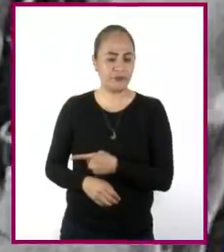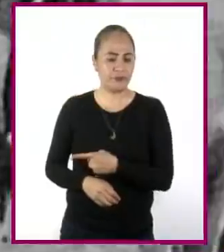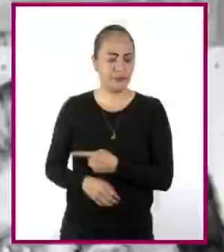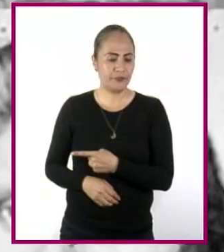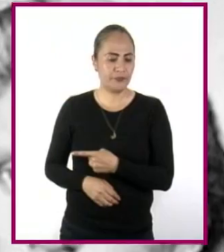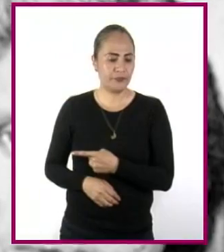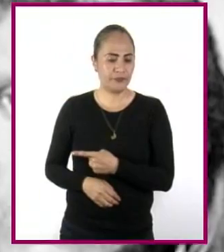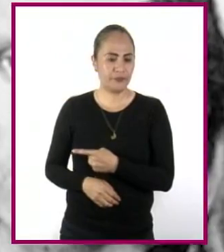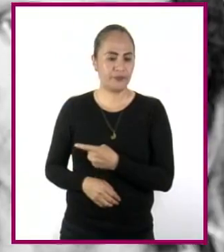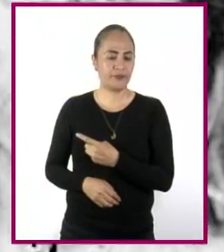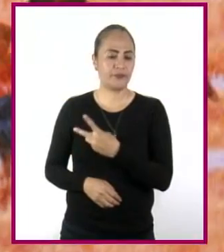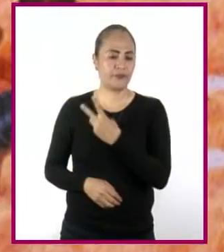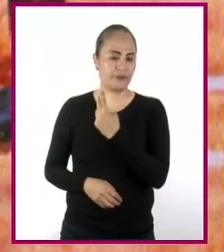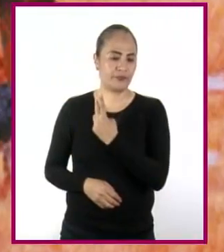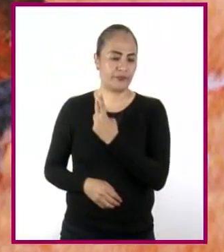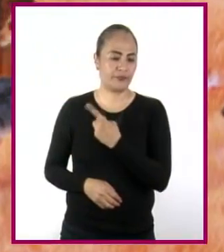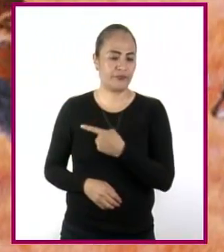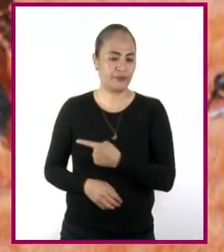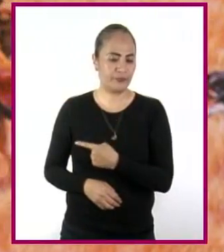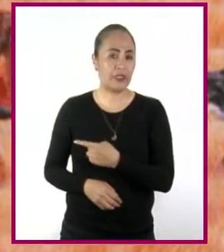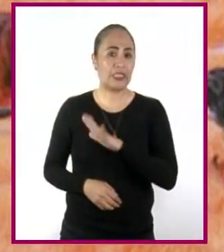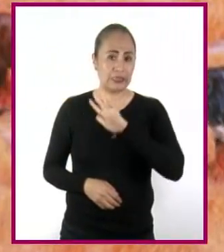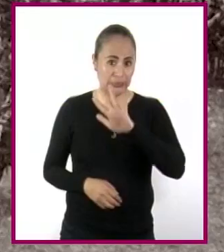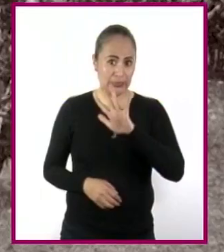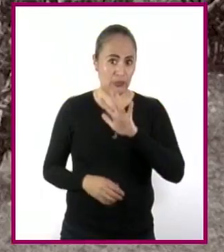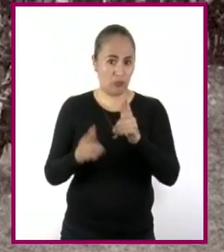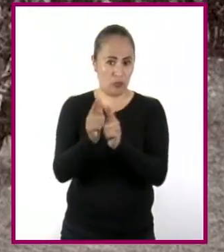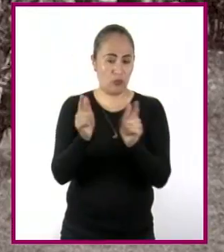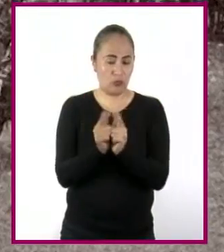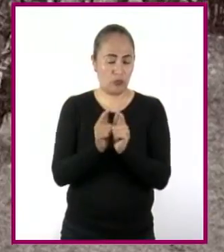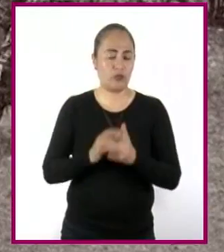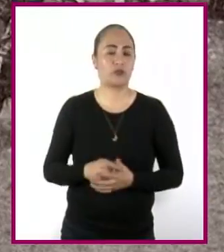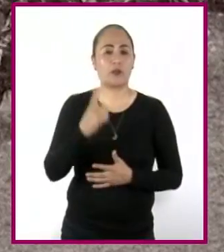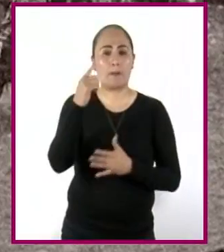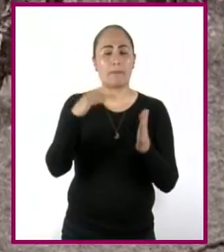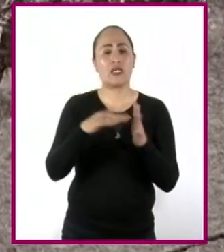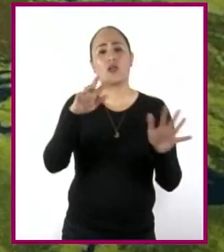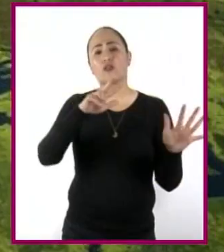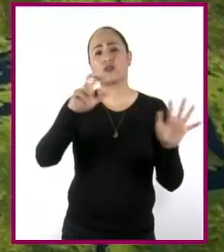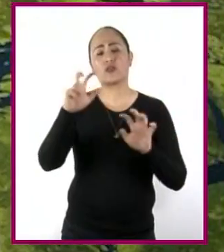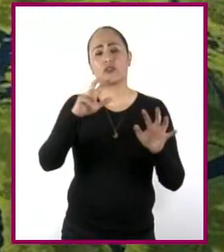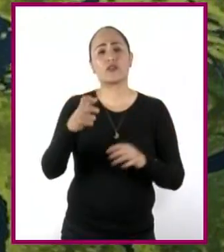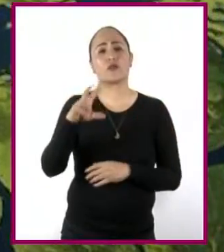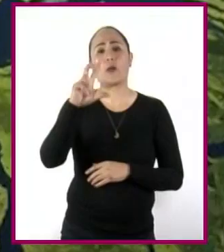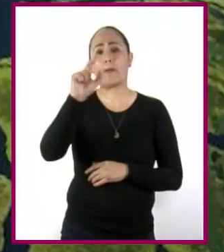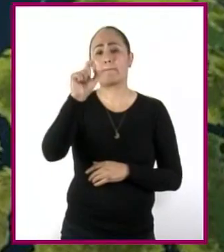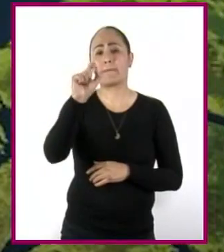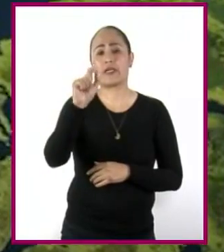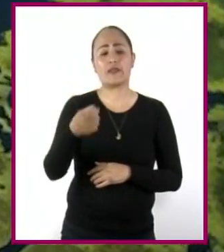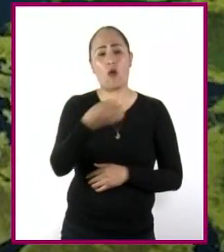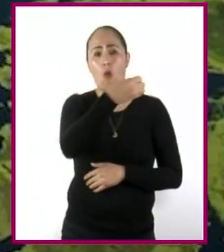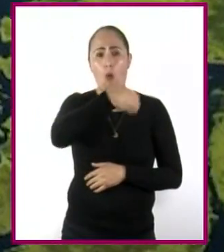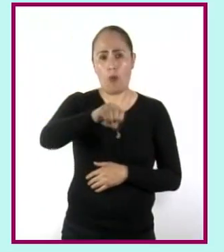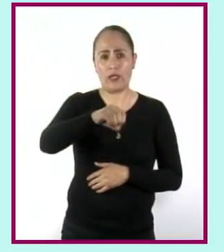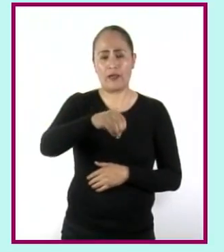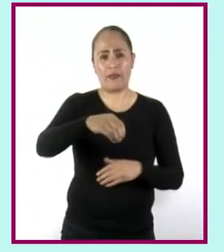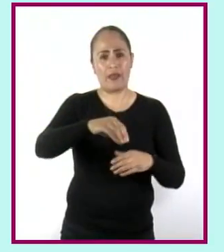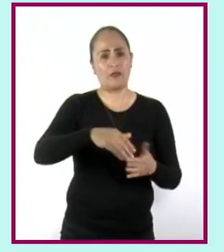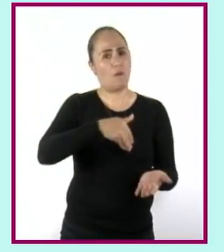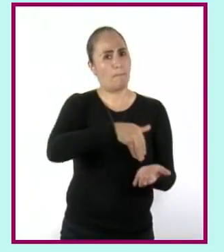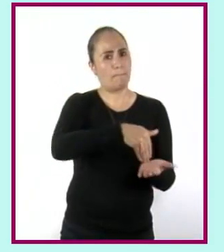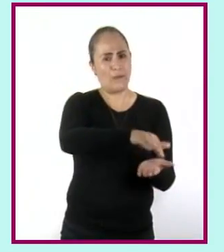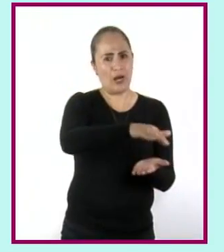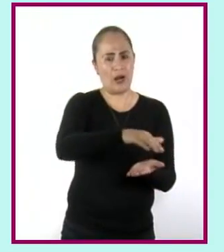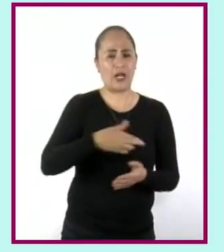Choctaws, Creeks y Chickasaws. En 1820 fueron obligadas a emigrar al oeste del